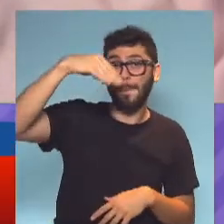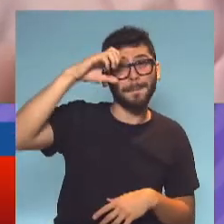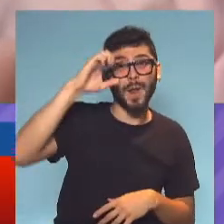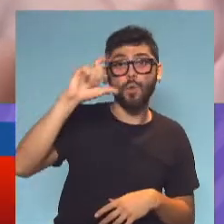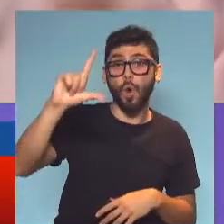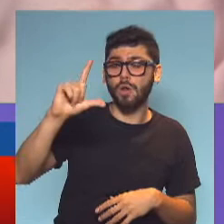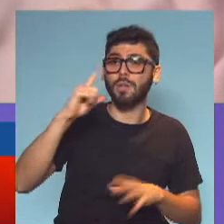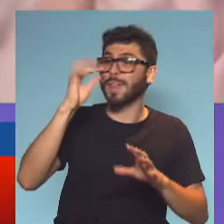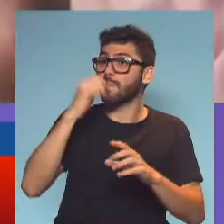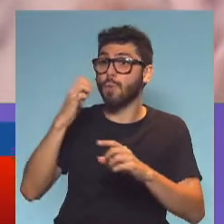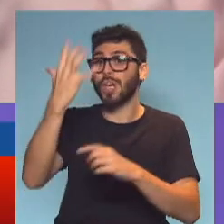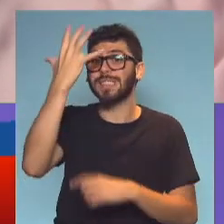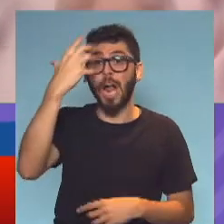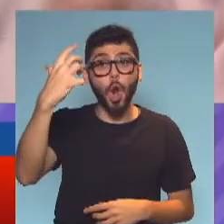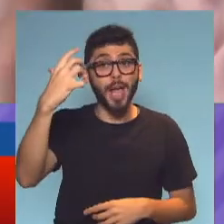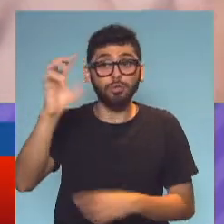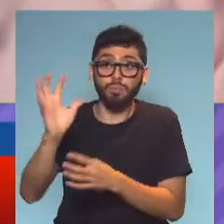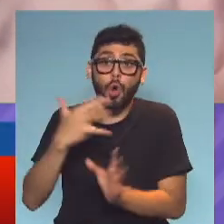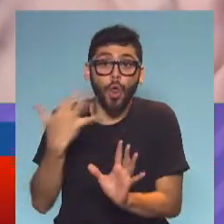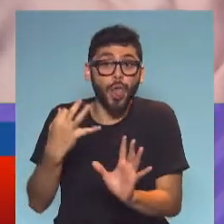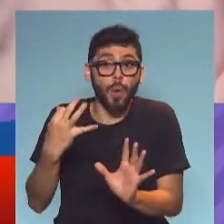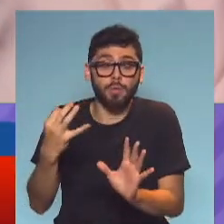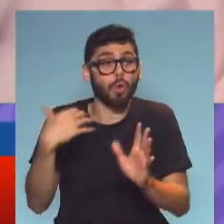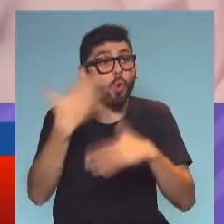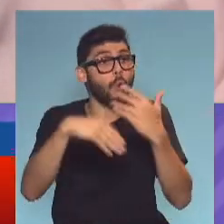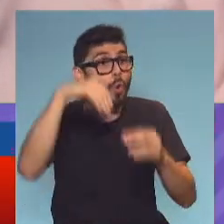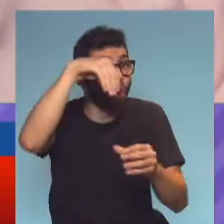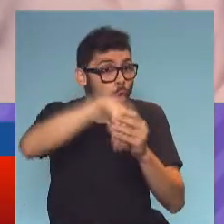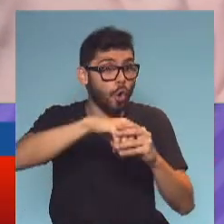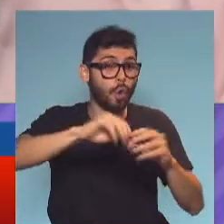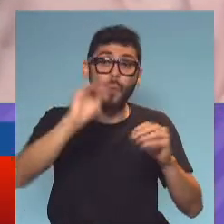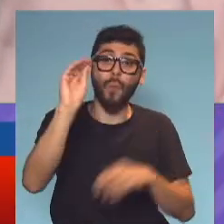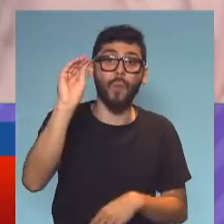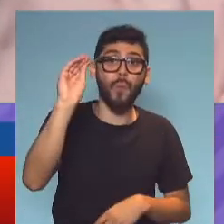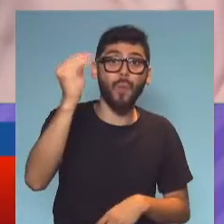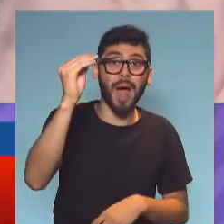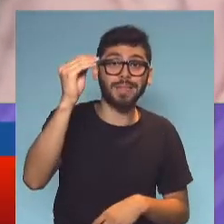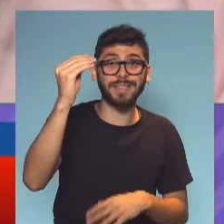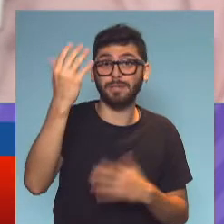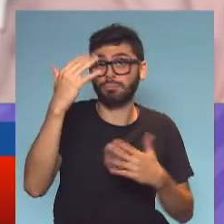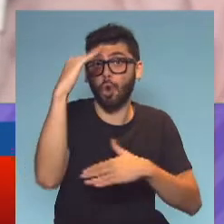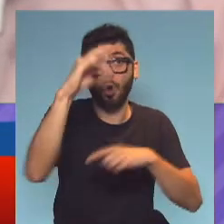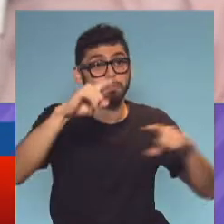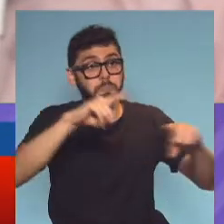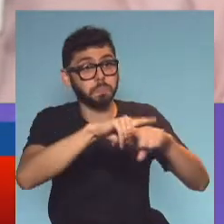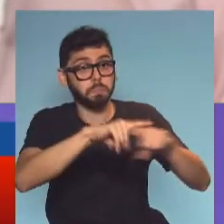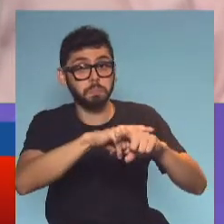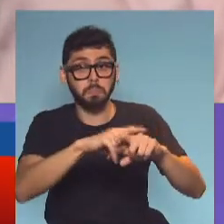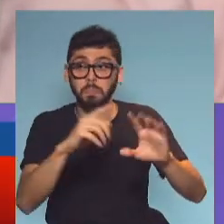Lorenzo, que no fue un testeo, fue una realidad. Jugó en Brasilia por estas copas internacionales y no tuvo ningún